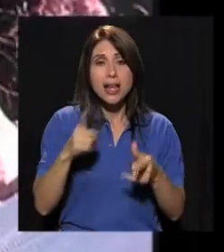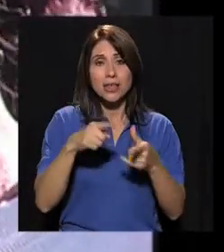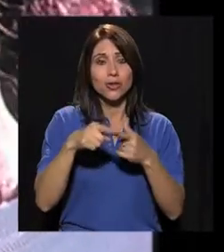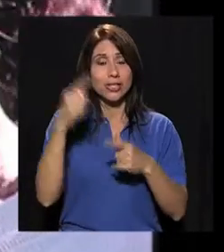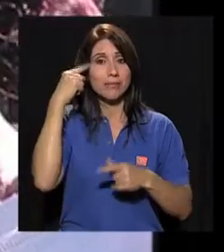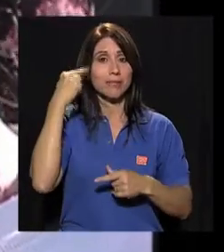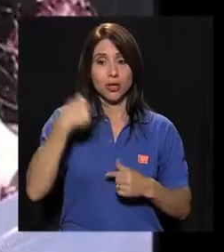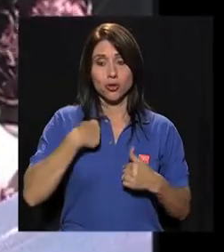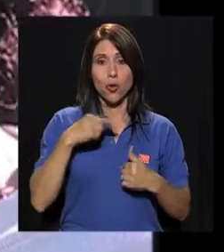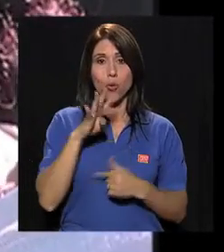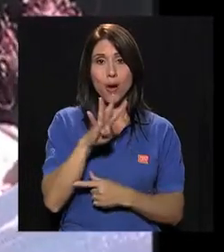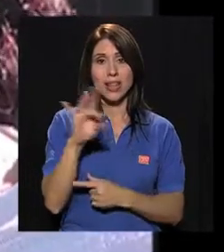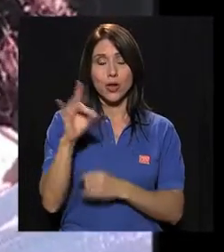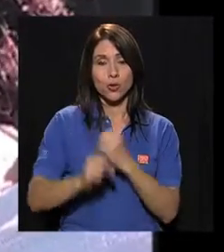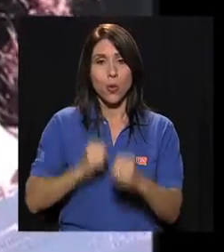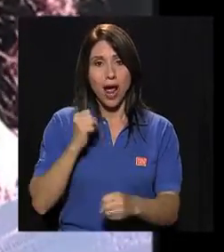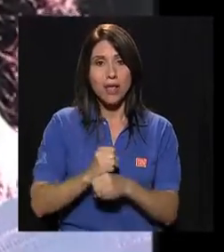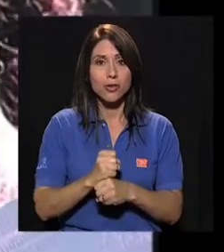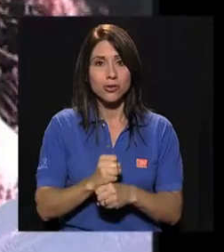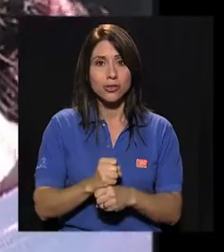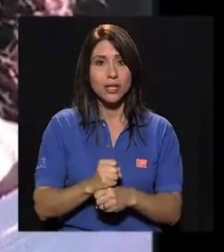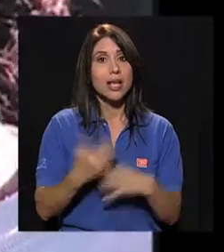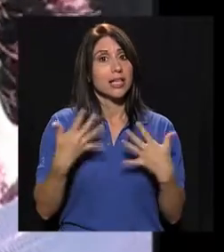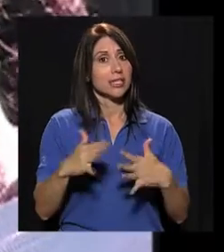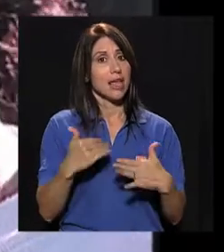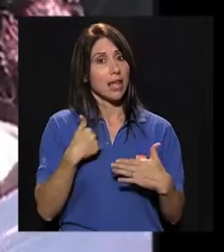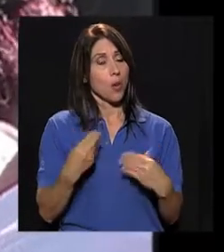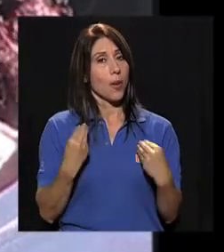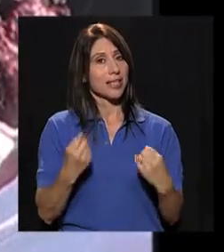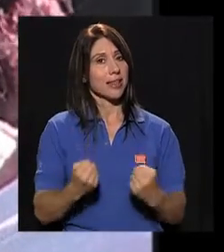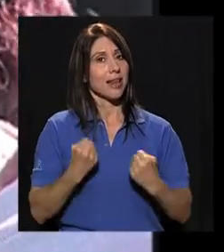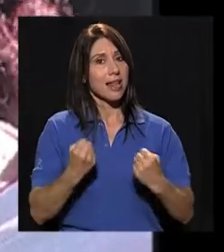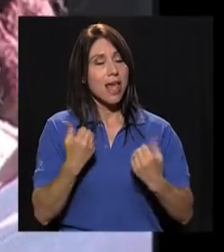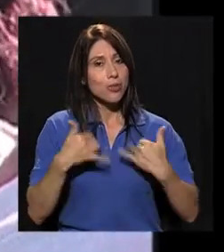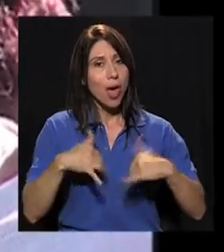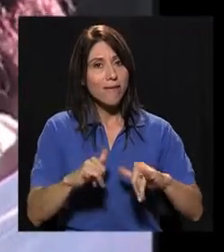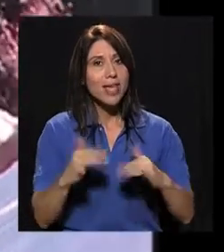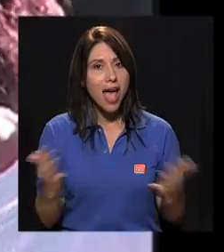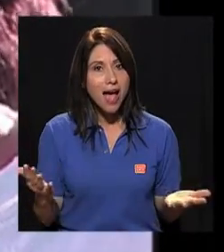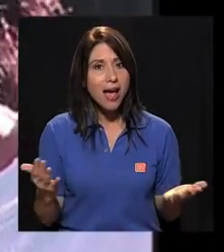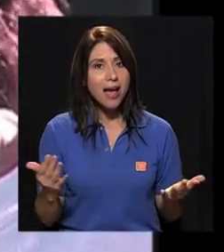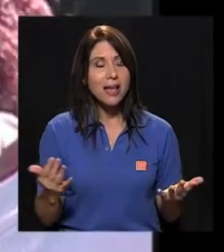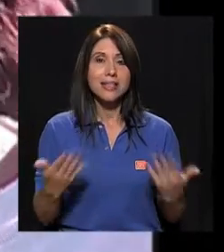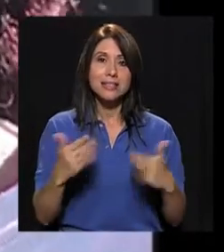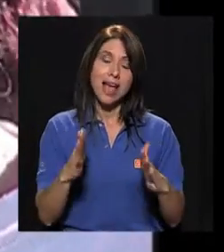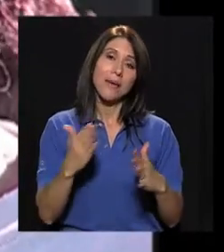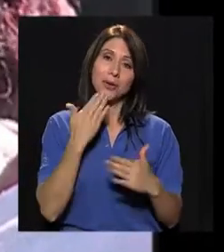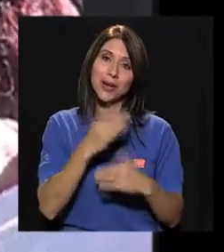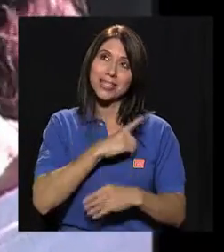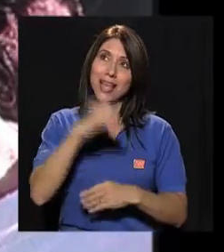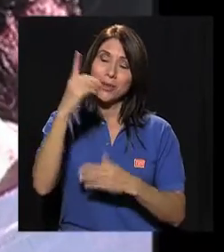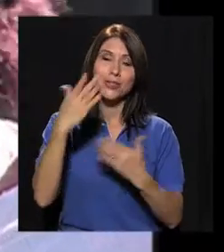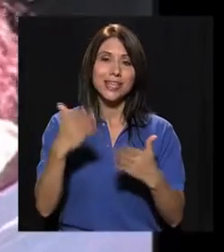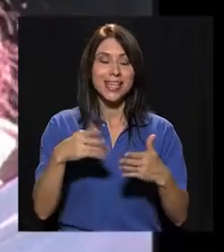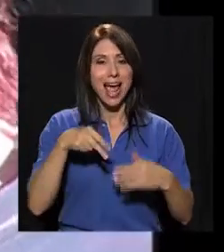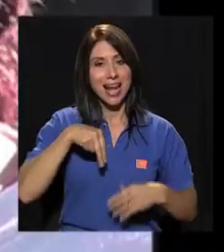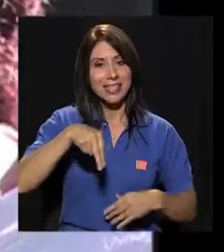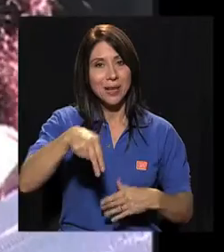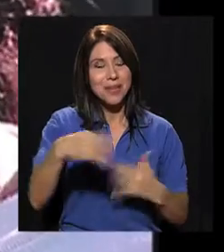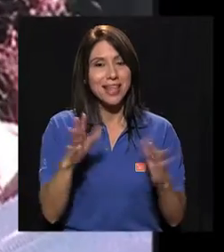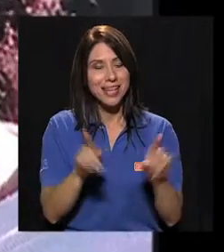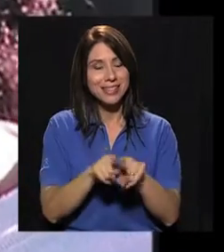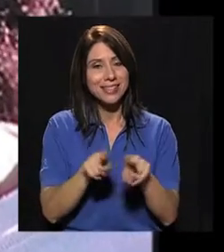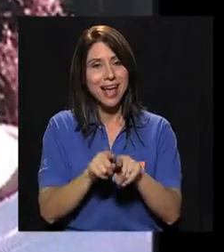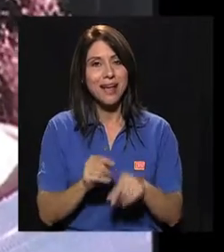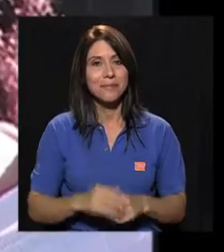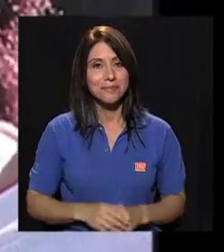entonces, imagínese. La energía, ya tengo 48 años. Y tengo bastante energía todavía. Yo, gracias a